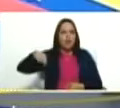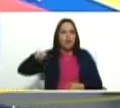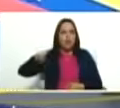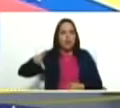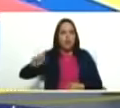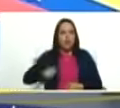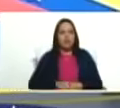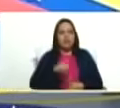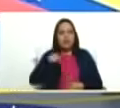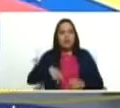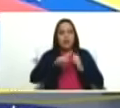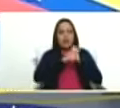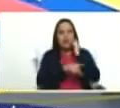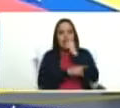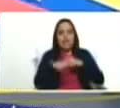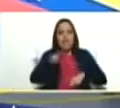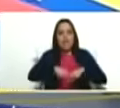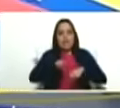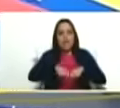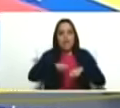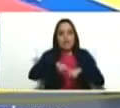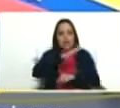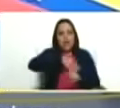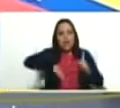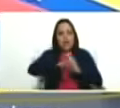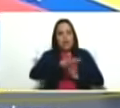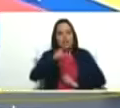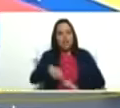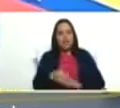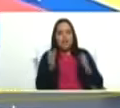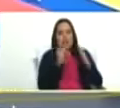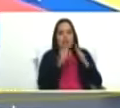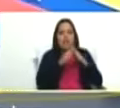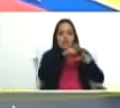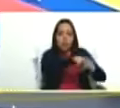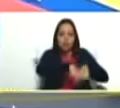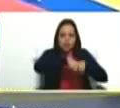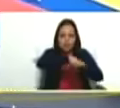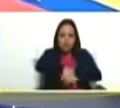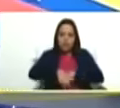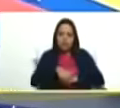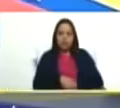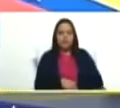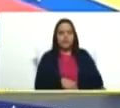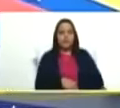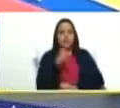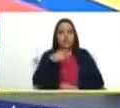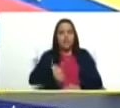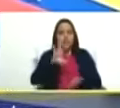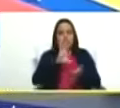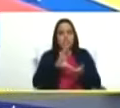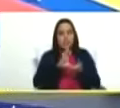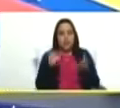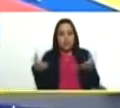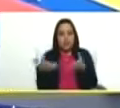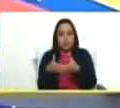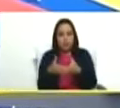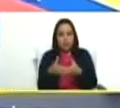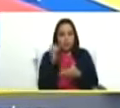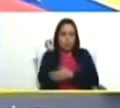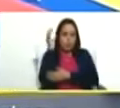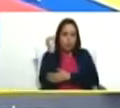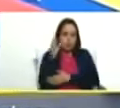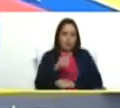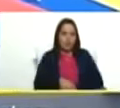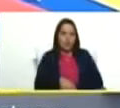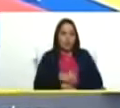Infantil Ecológico, la Casa de Cultivo Agrotienda, el centro de convenciones y